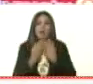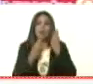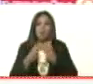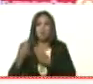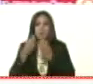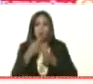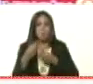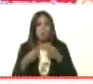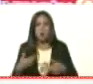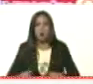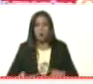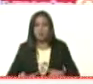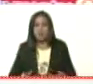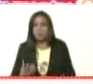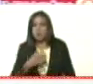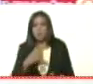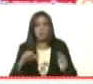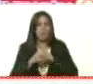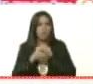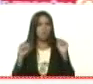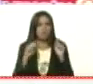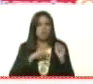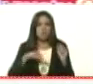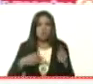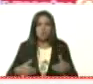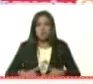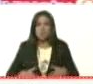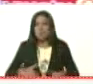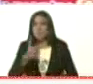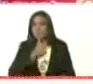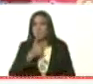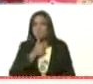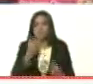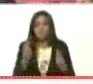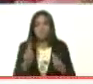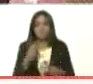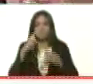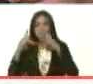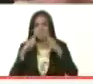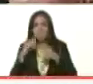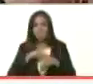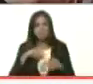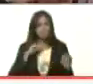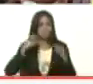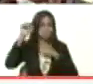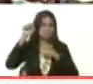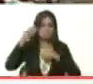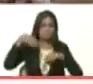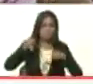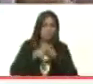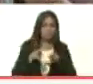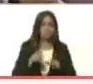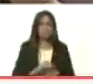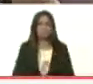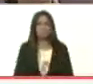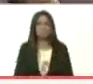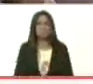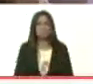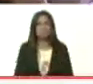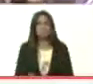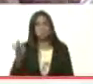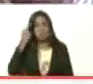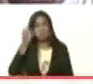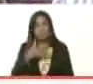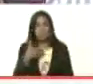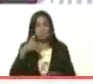hubiéramos resistido de la forma que hemos resistido. En lo político somos unos campeones. Ustedes quieren que haya